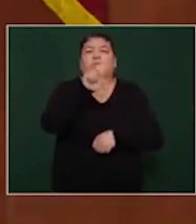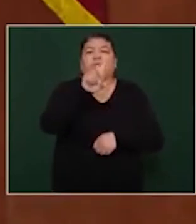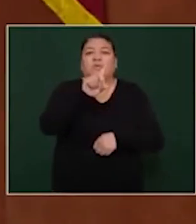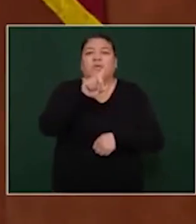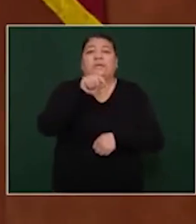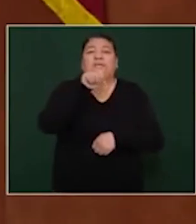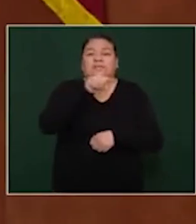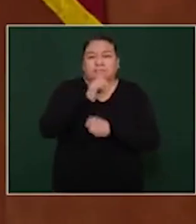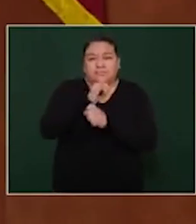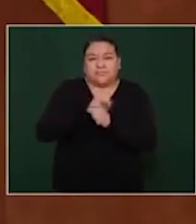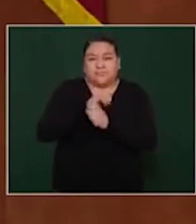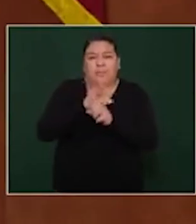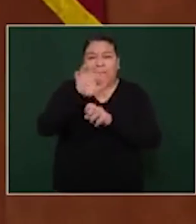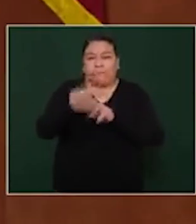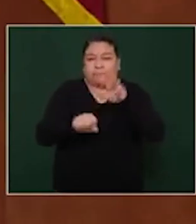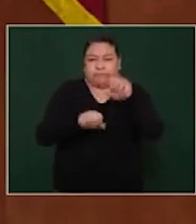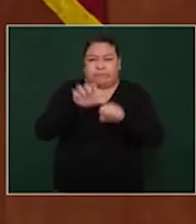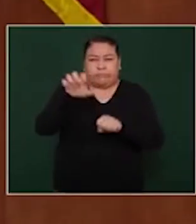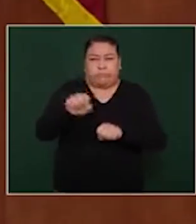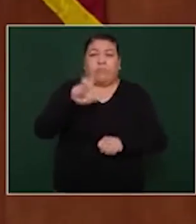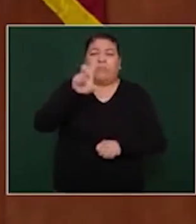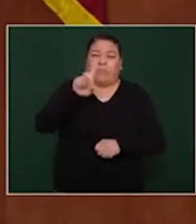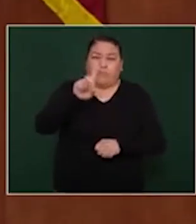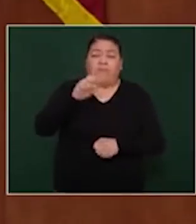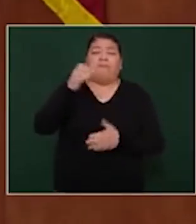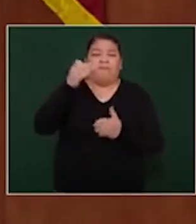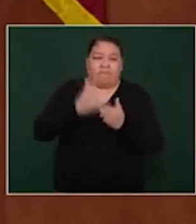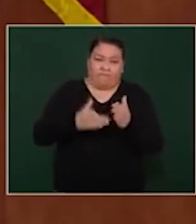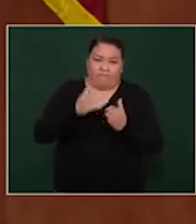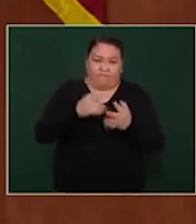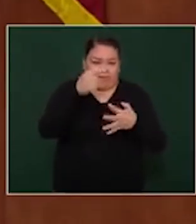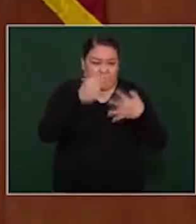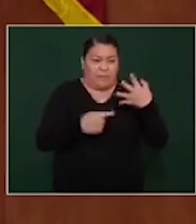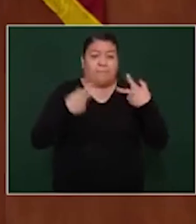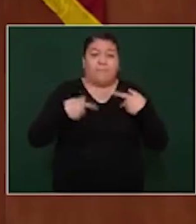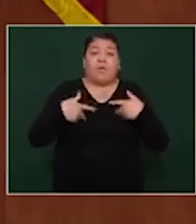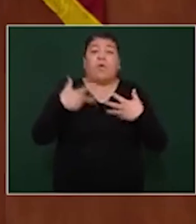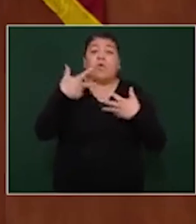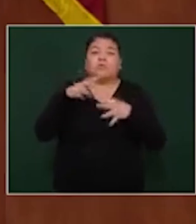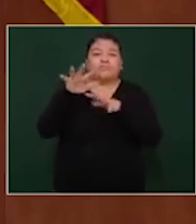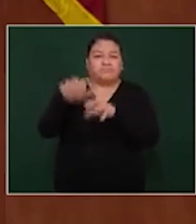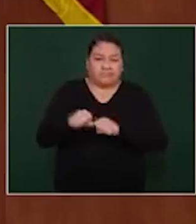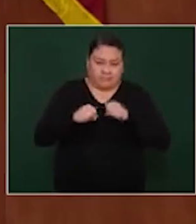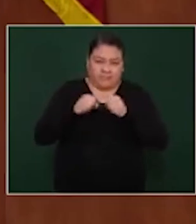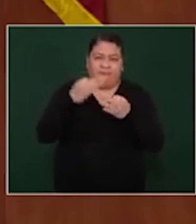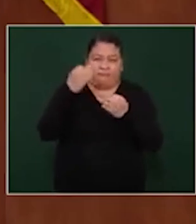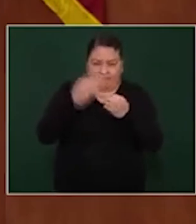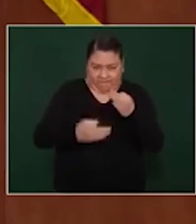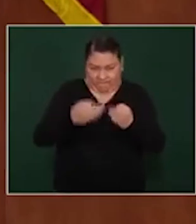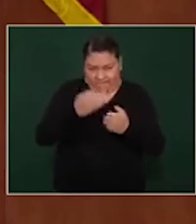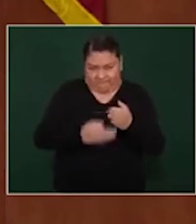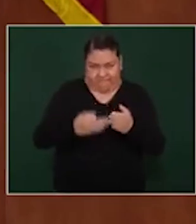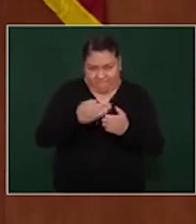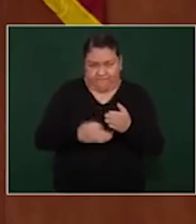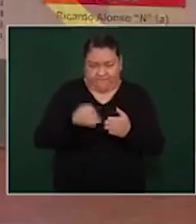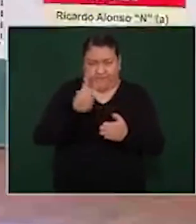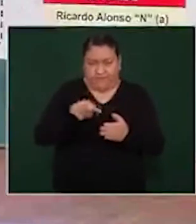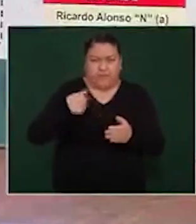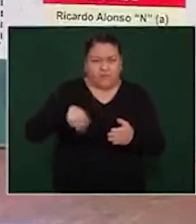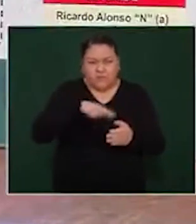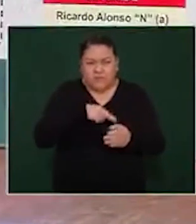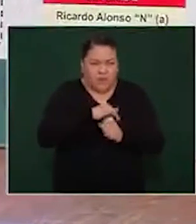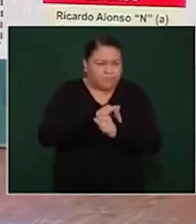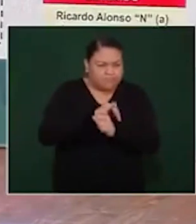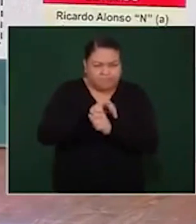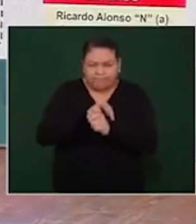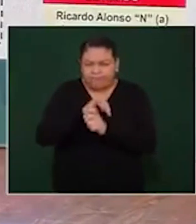caso que han sido detenidas, restan por ejecutar 8 órdenes de aprehensión y ya está en proceso su